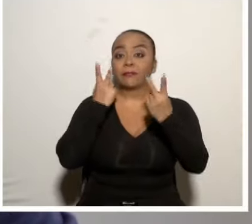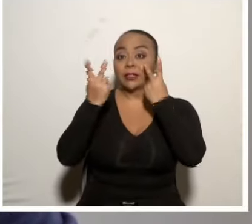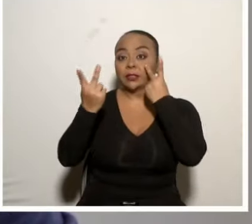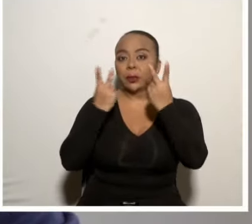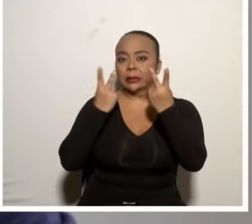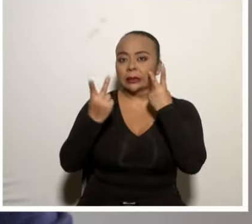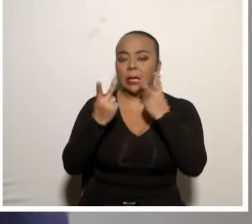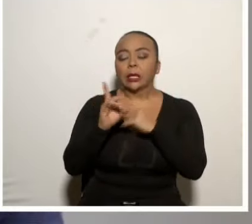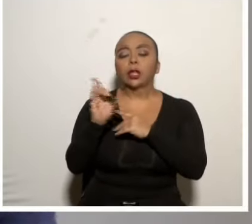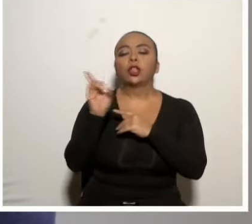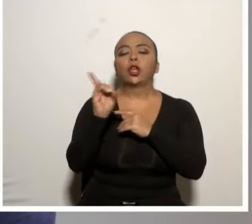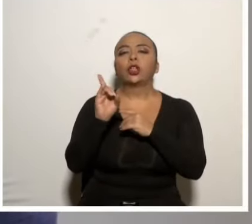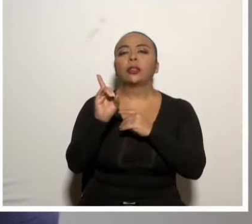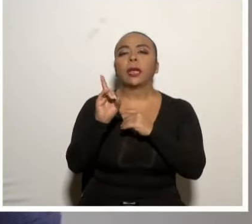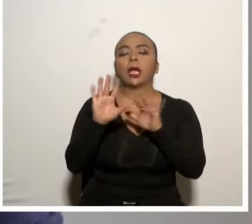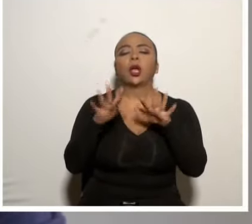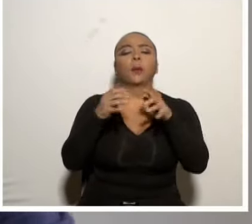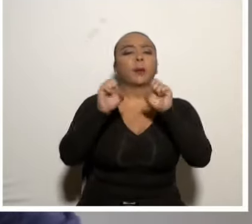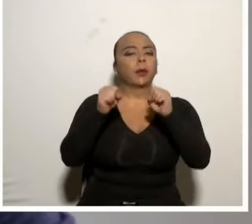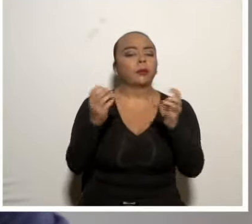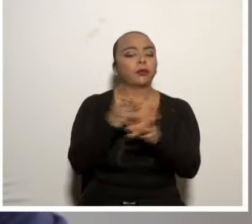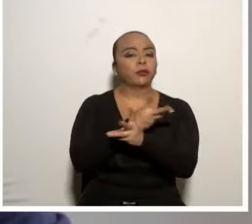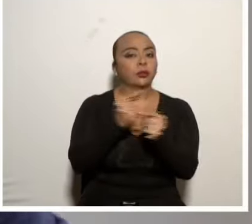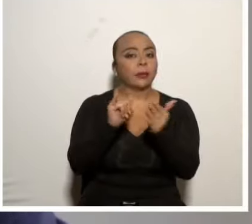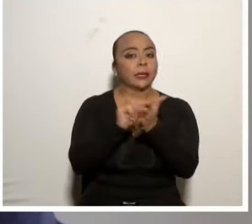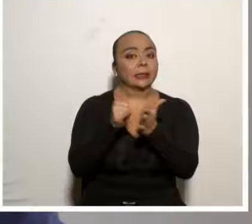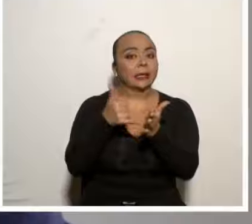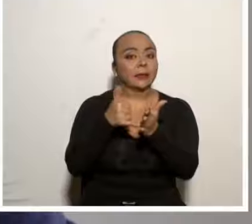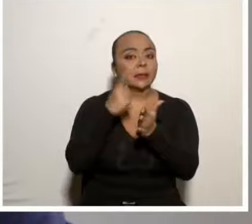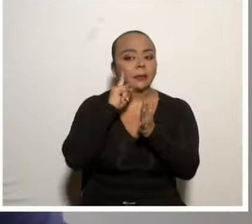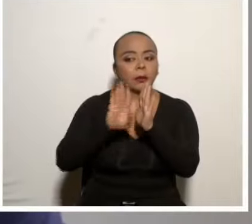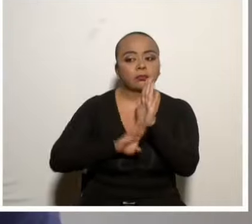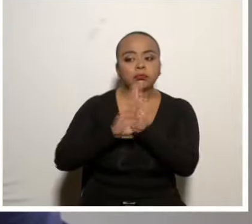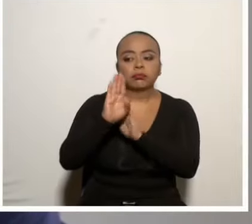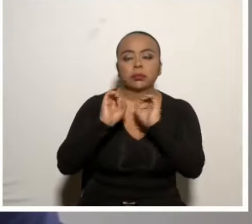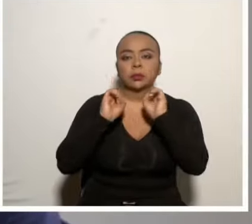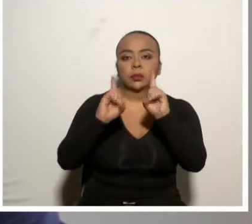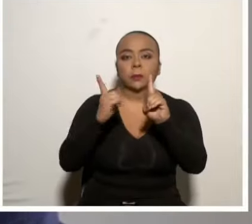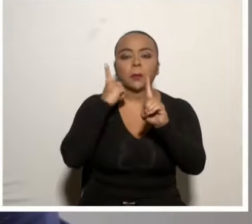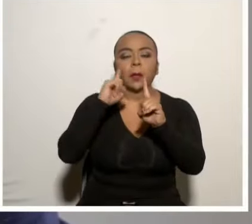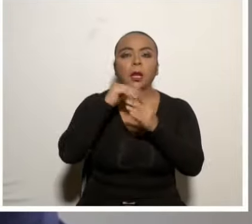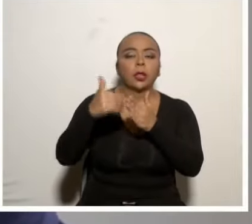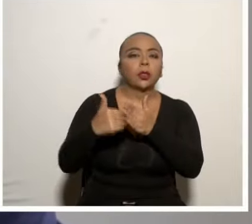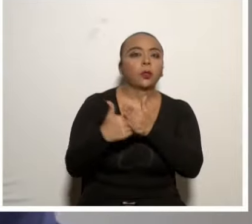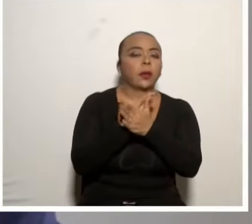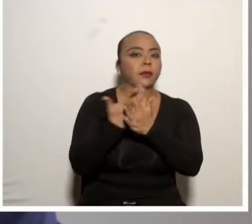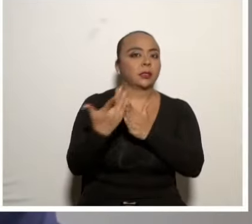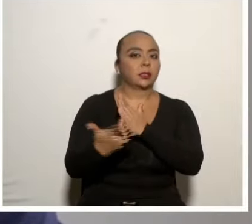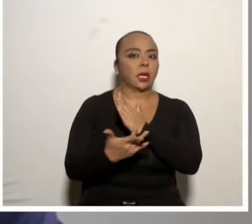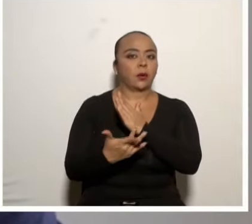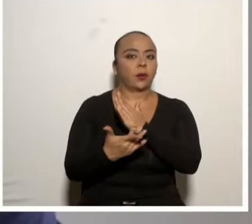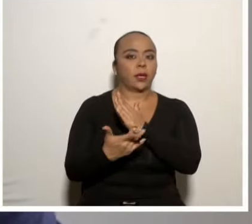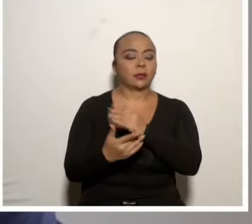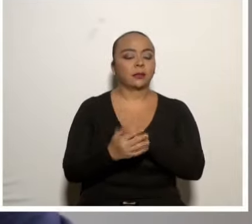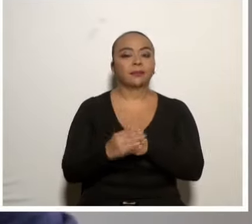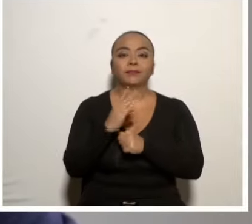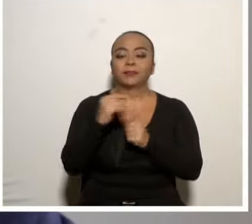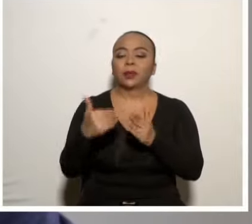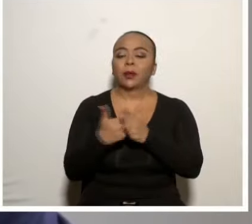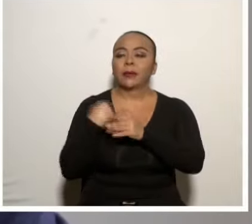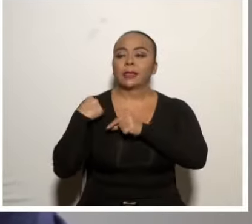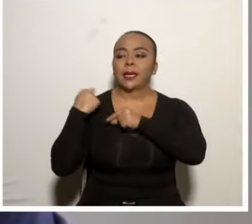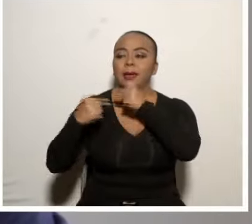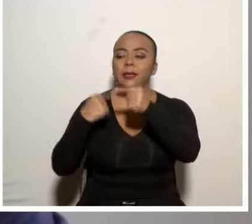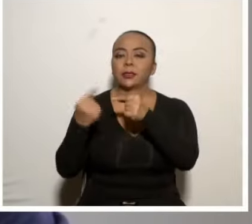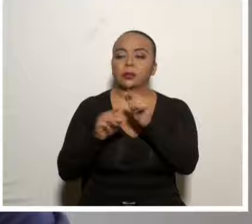por dónde resolver esas debilidades para potenciar la educación a las nuevas tecnologías y a las nuevas